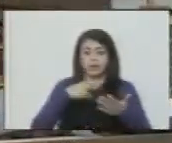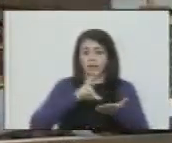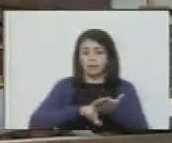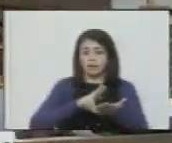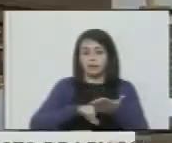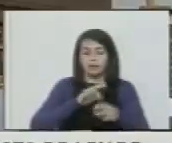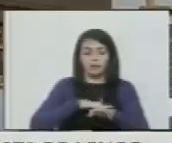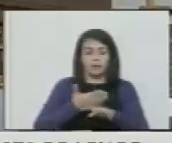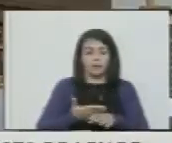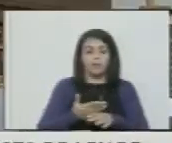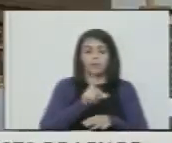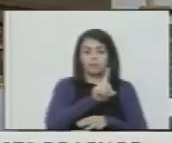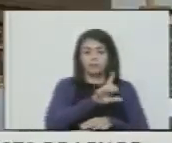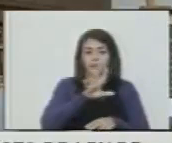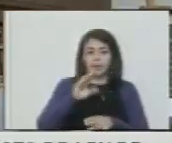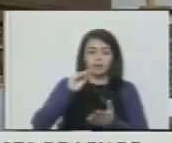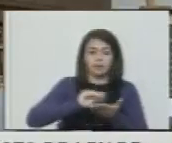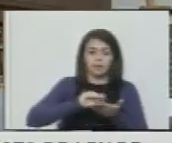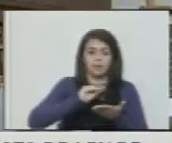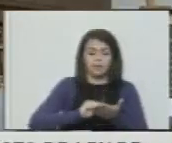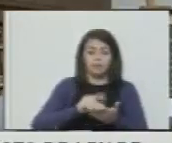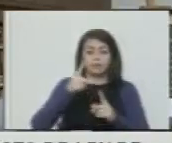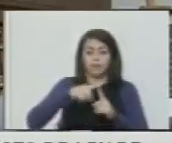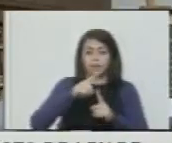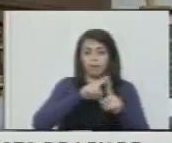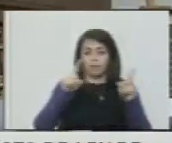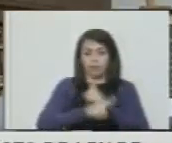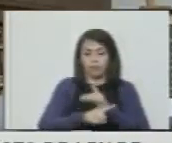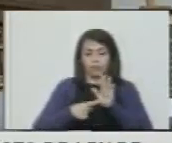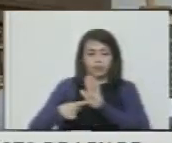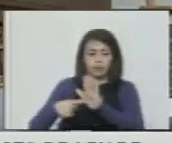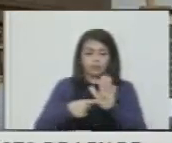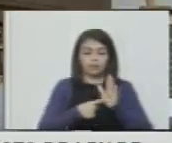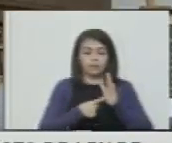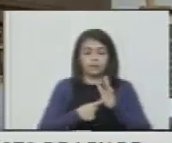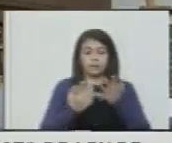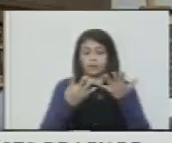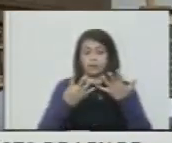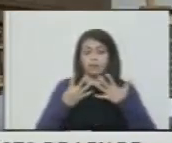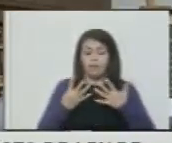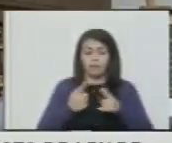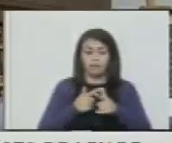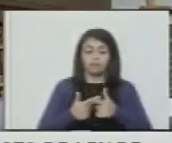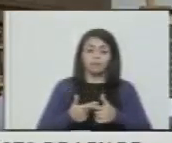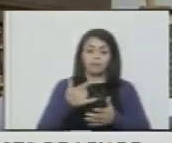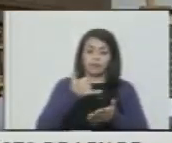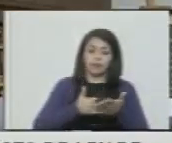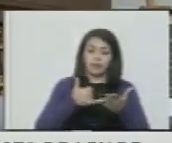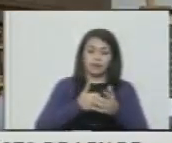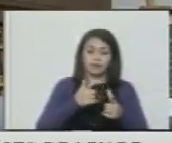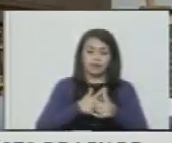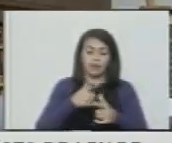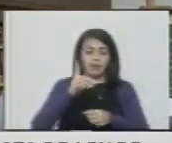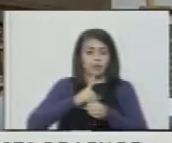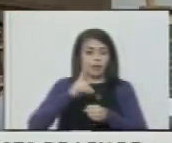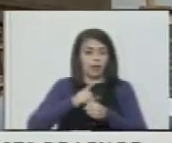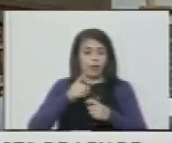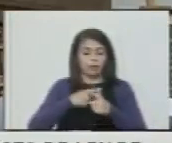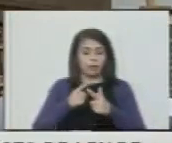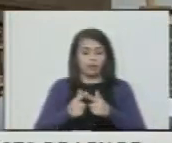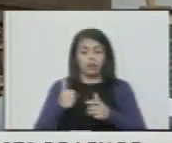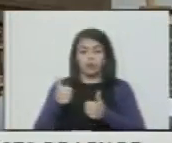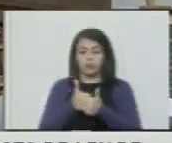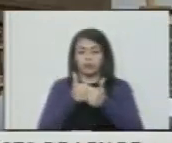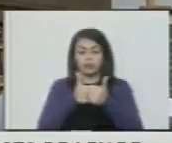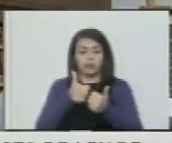de la actividad aseguradora, 150 veces el tipo de cambio de referencia. 9. Por la inscripción en los